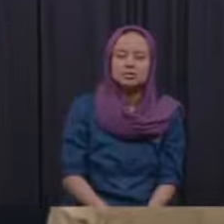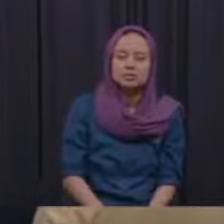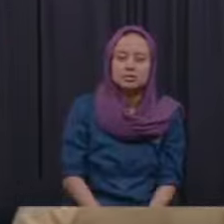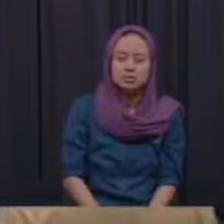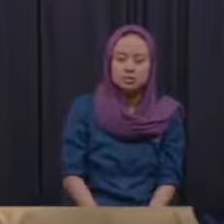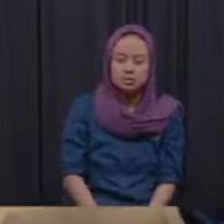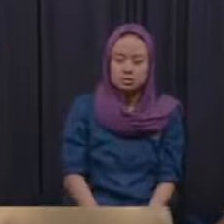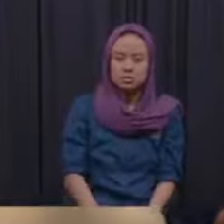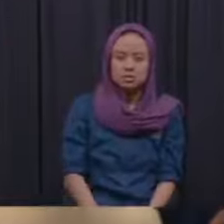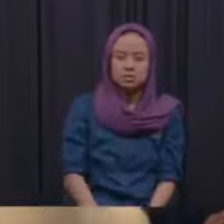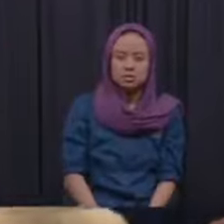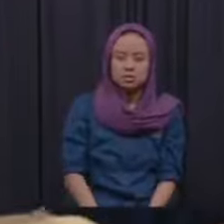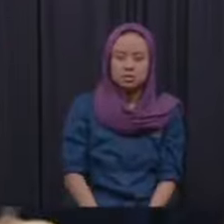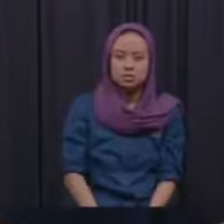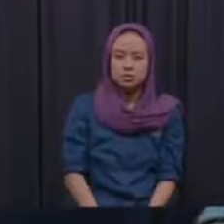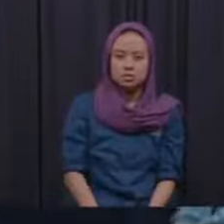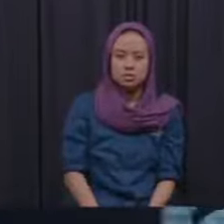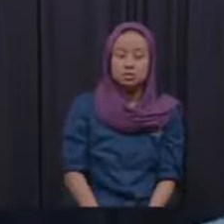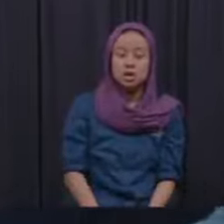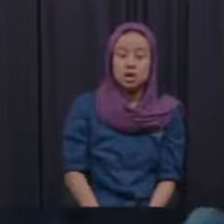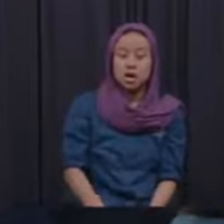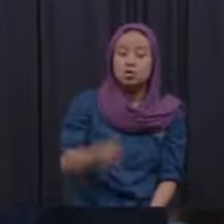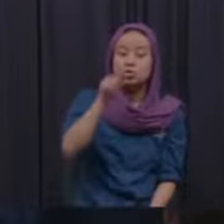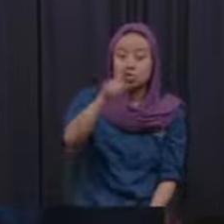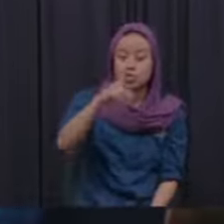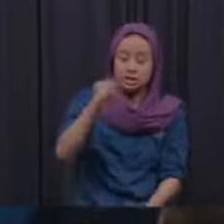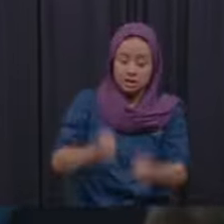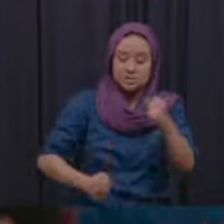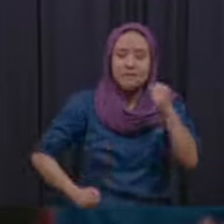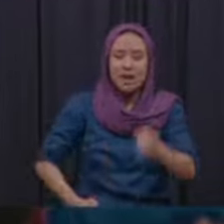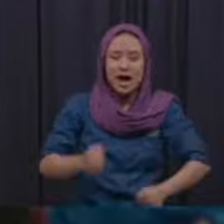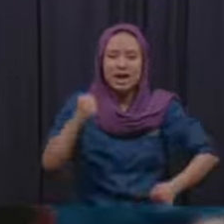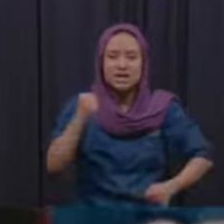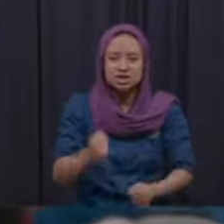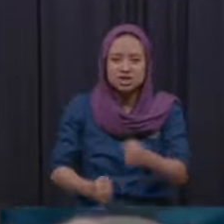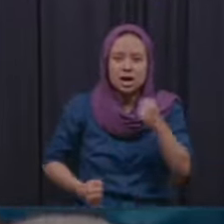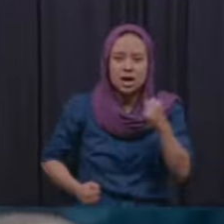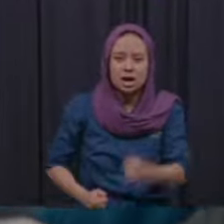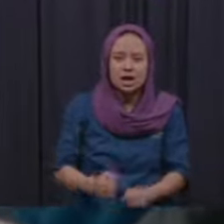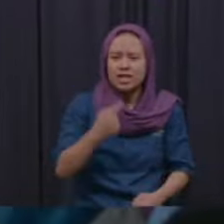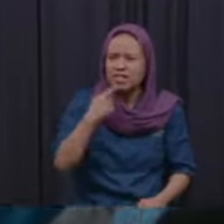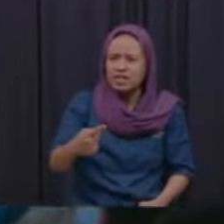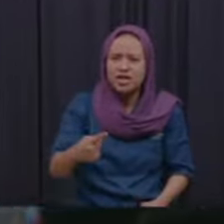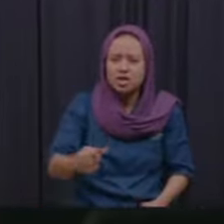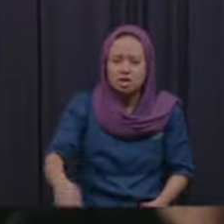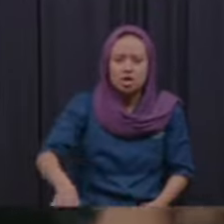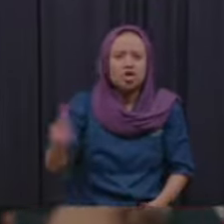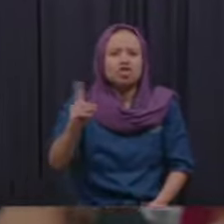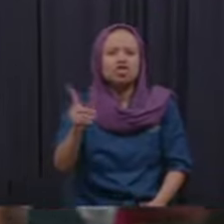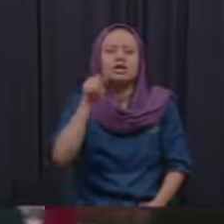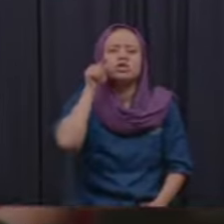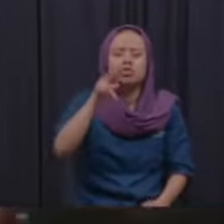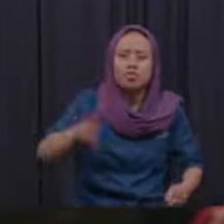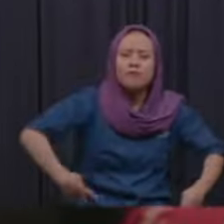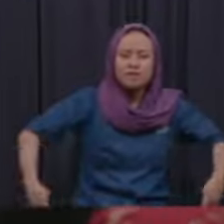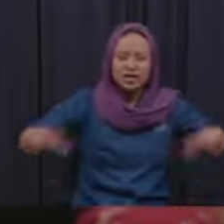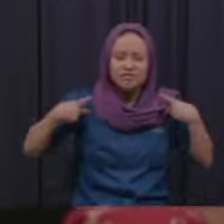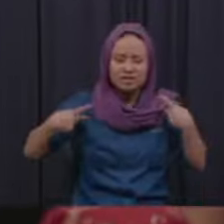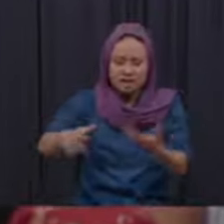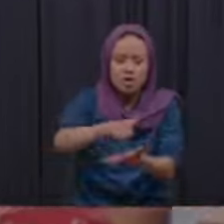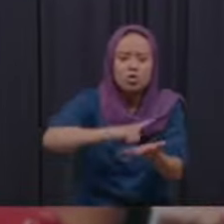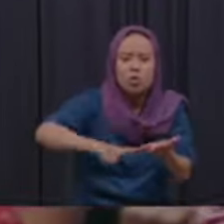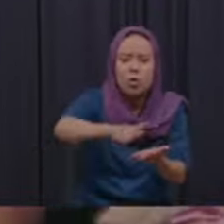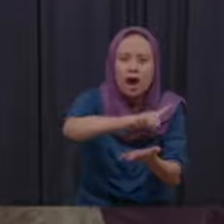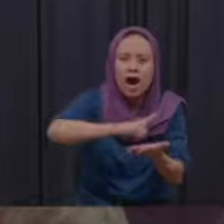Menciona tu dirección. Mientras marchas, menciona tu dirección. Menciona la colonia, la